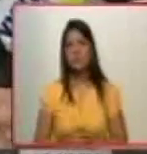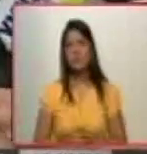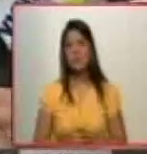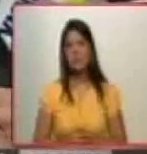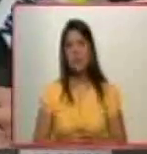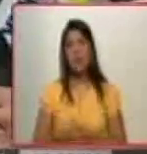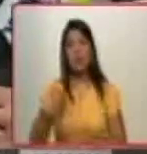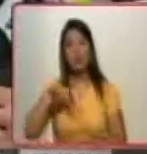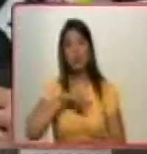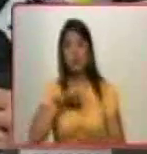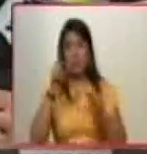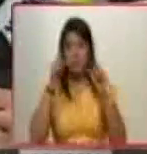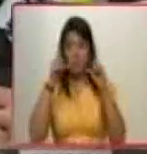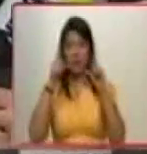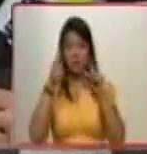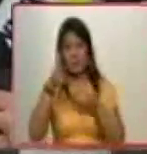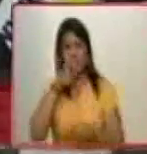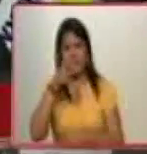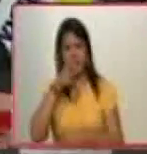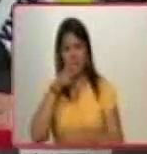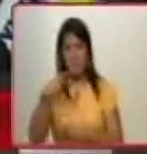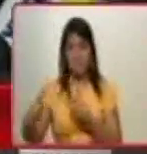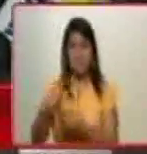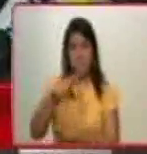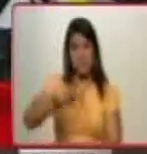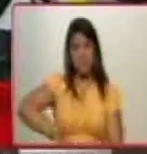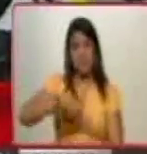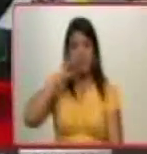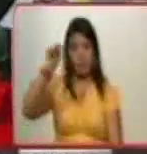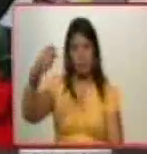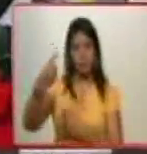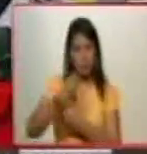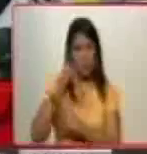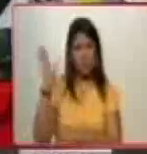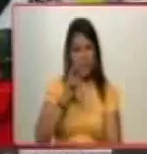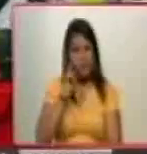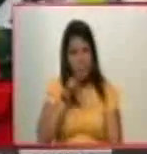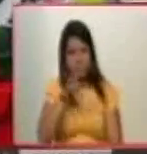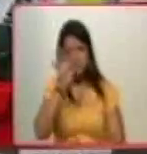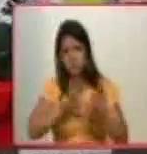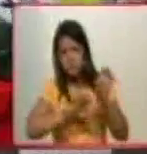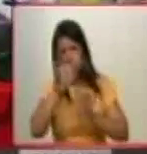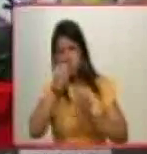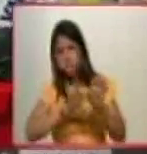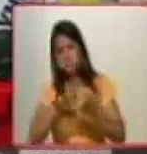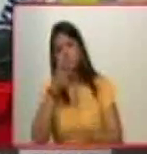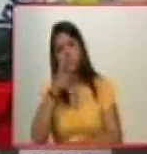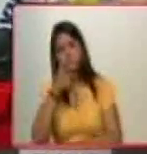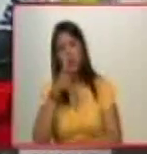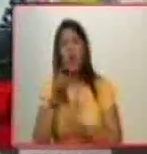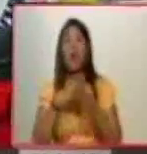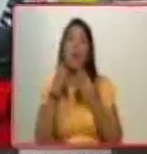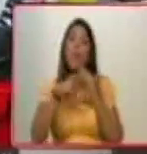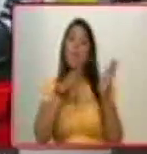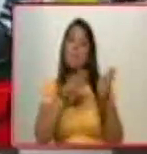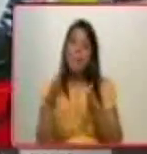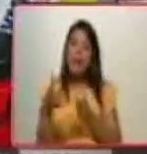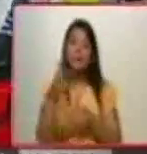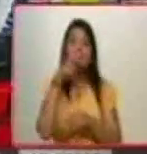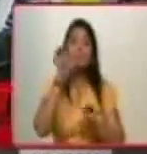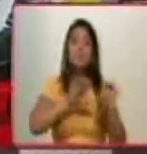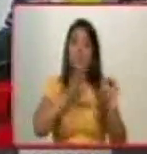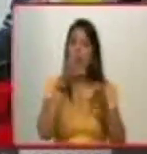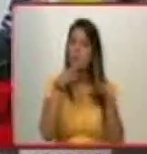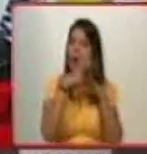de inspección como nos lo ha ordenado el presidente Nicolás Maduro, haciendo un cronograma de inspecciones a las